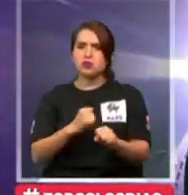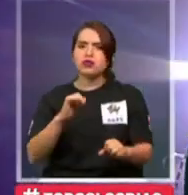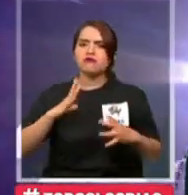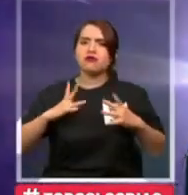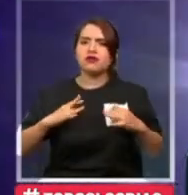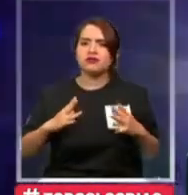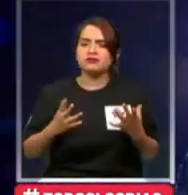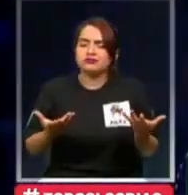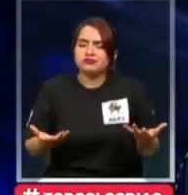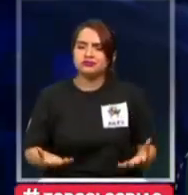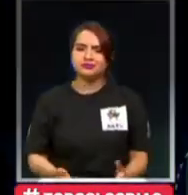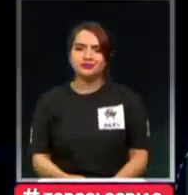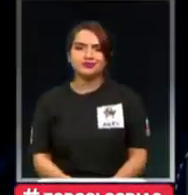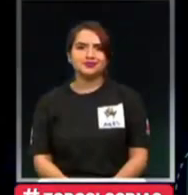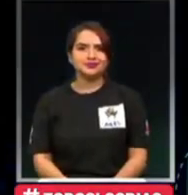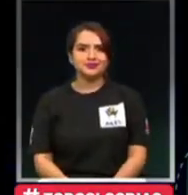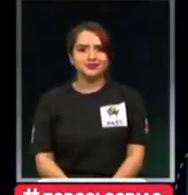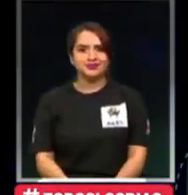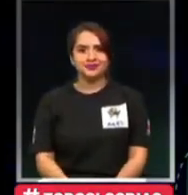feliz,